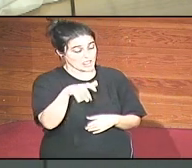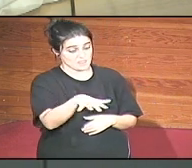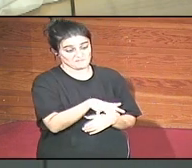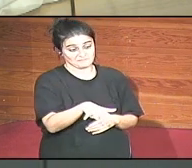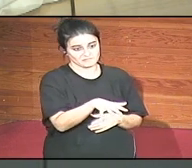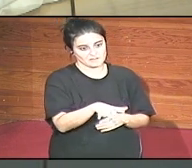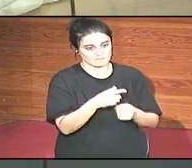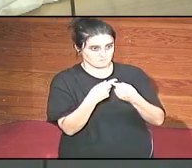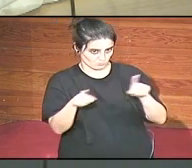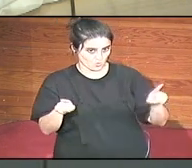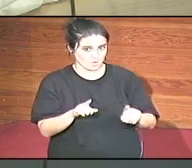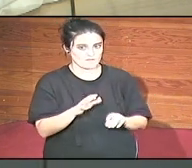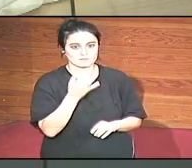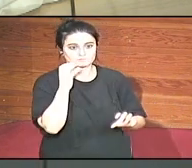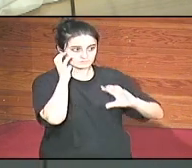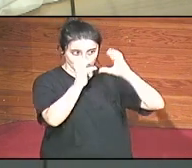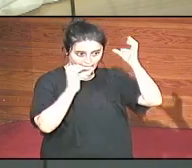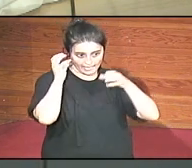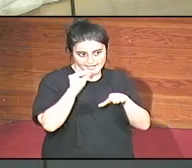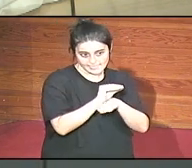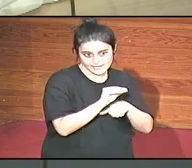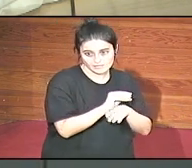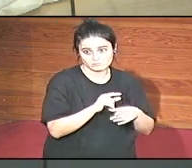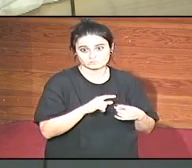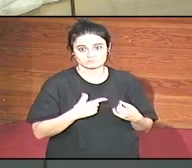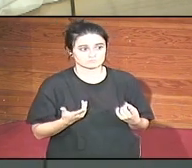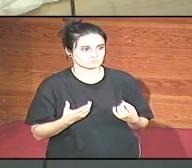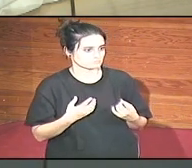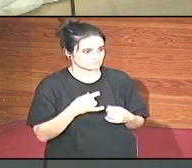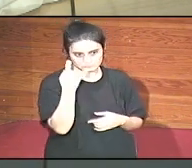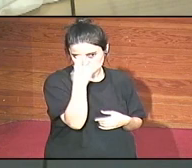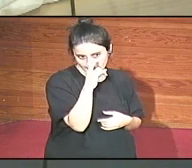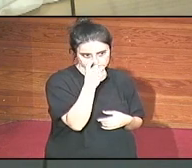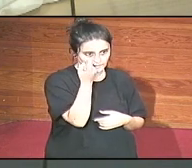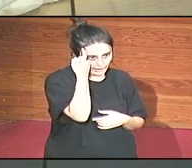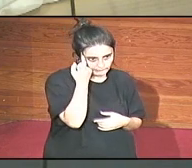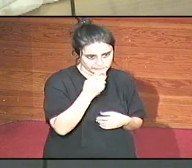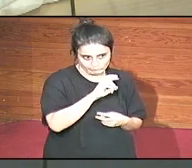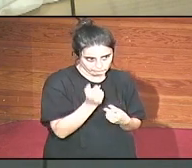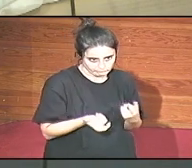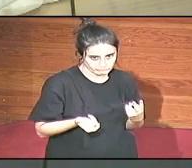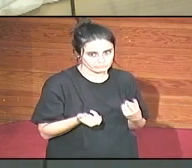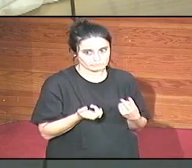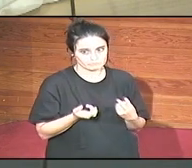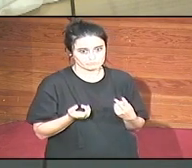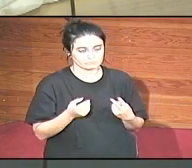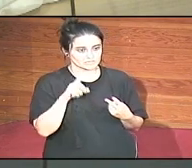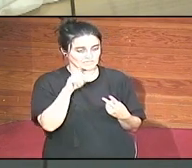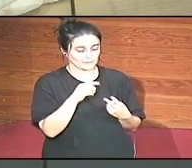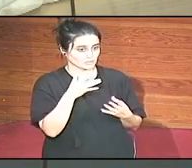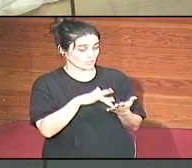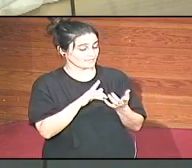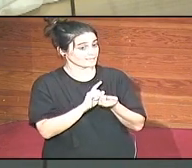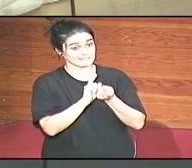en ganadería normal vacas cabras y demás lo que sí que ha habido un cambio por ejemplo es una dependencia